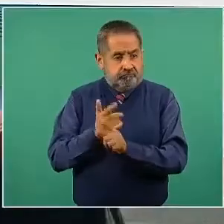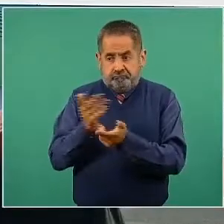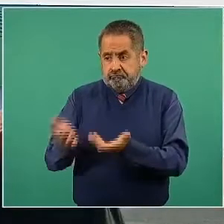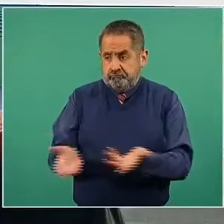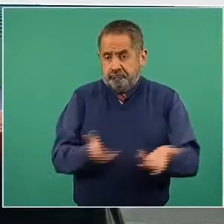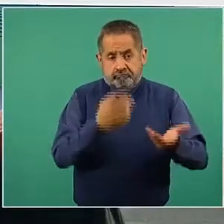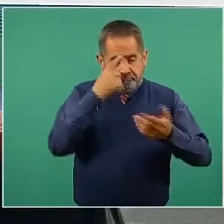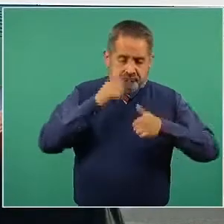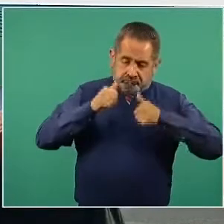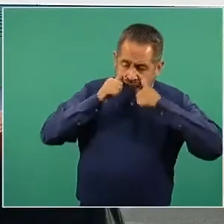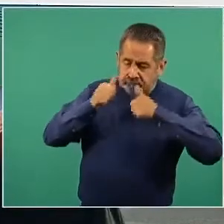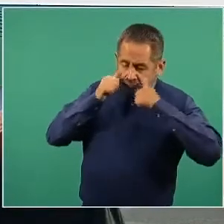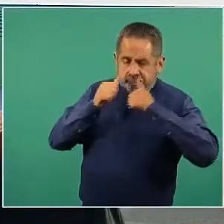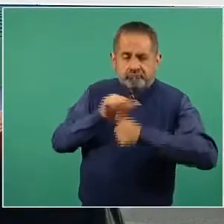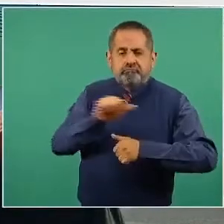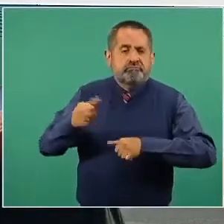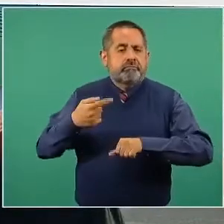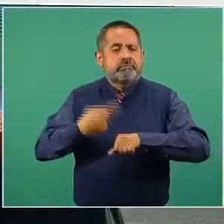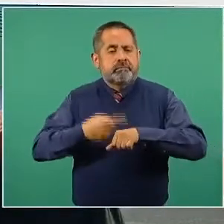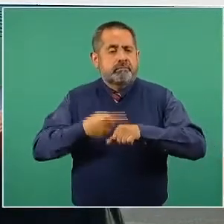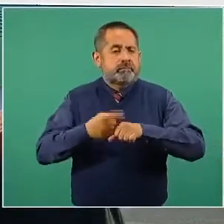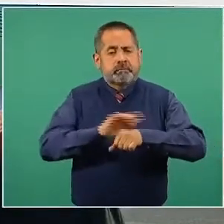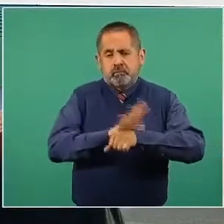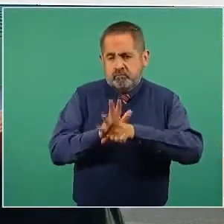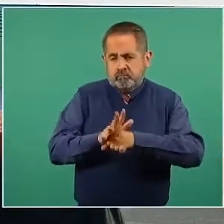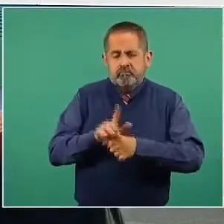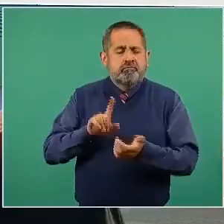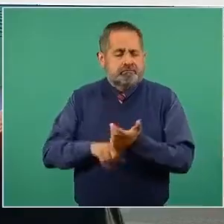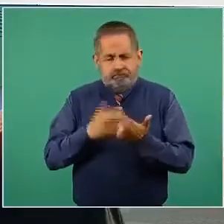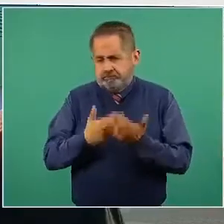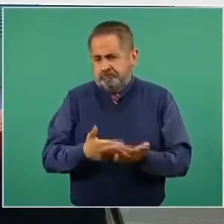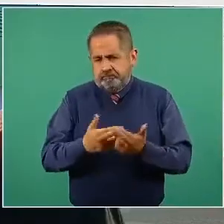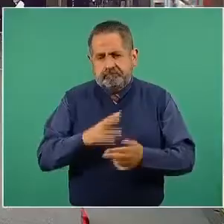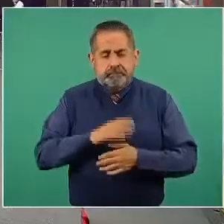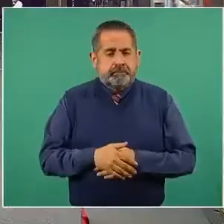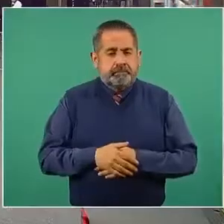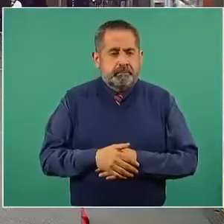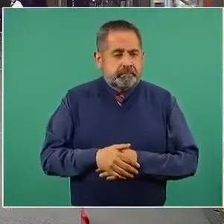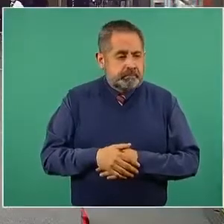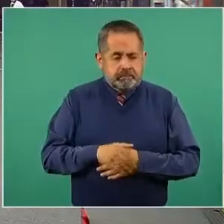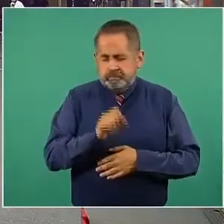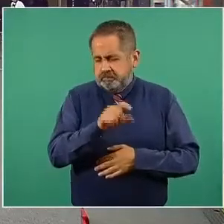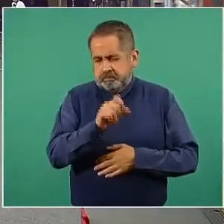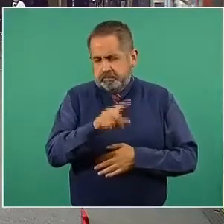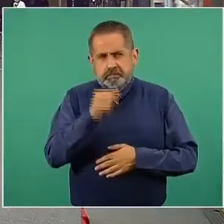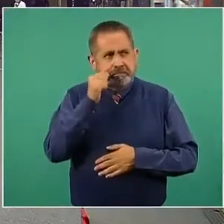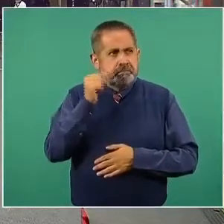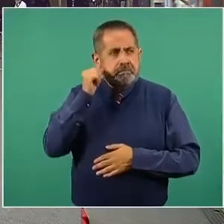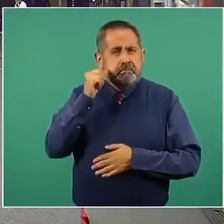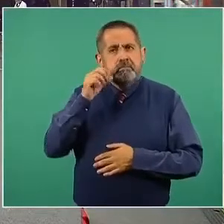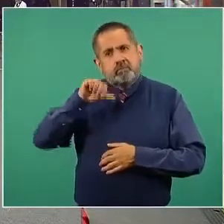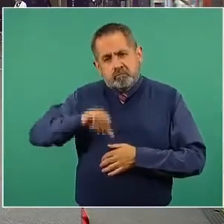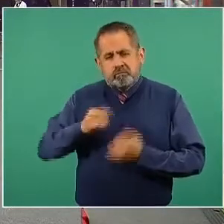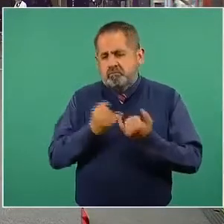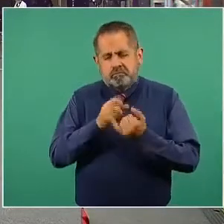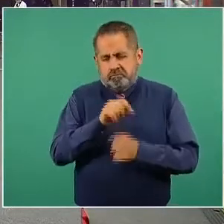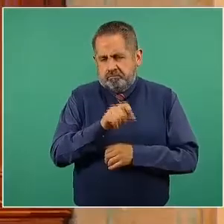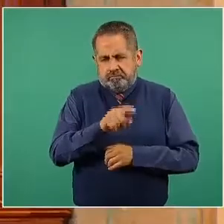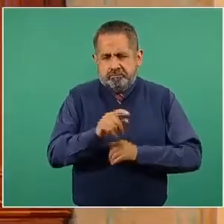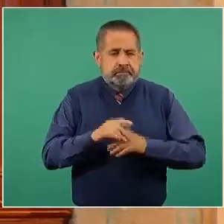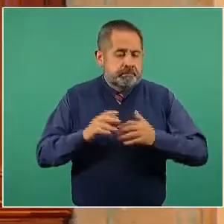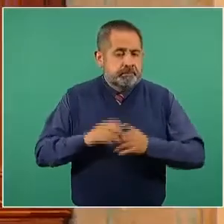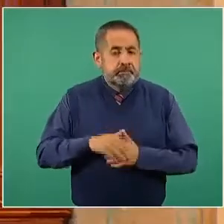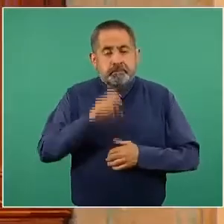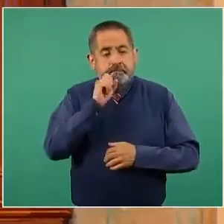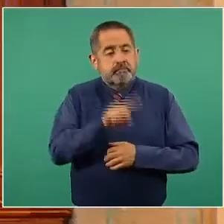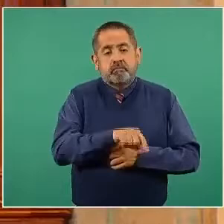disponibles para poder atender a los pacientes que así lo requieran. No tenemos cambios en relación a ayer domingo. Así también